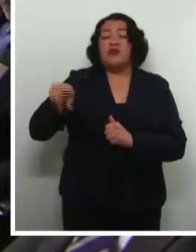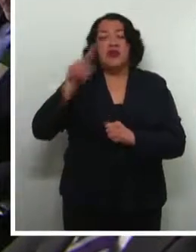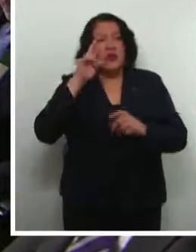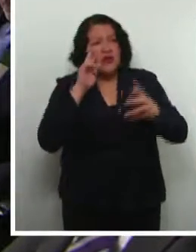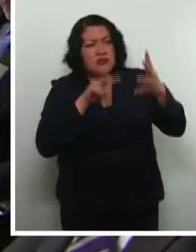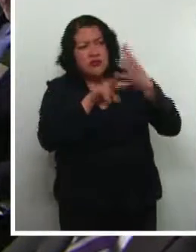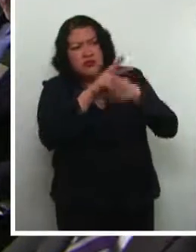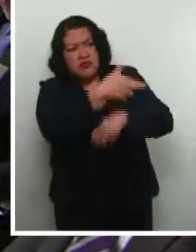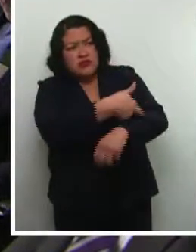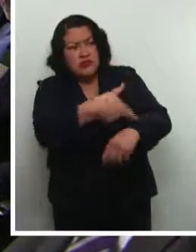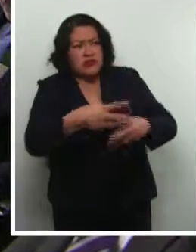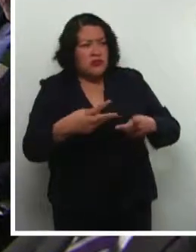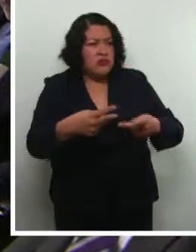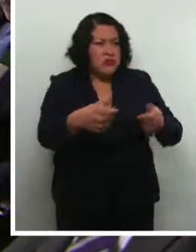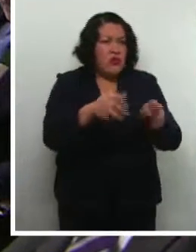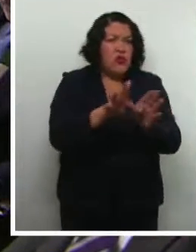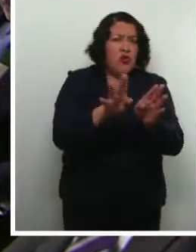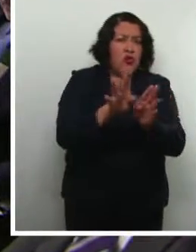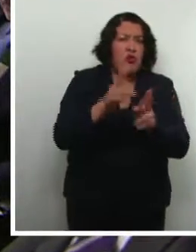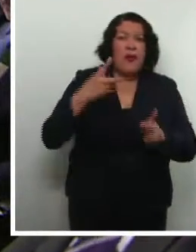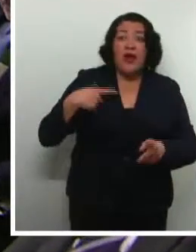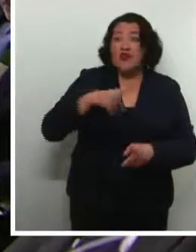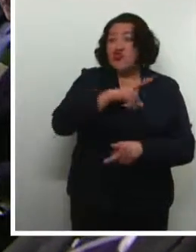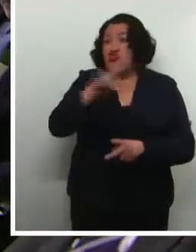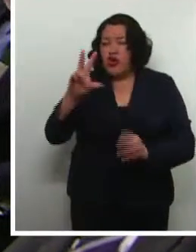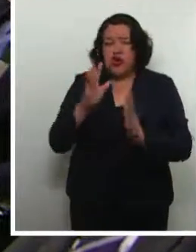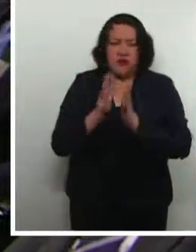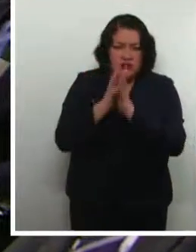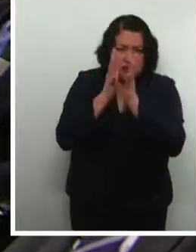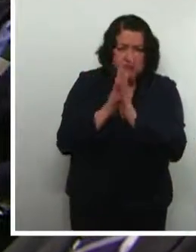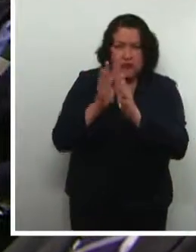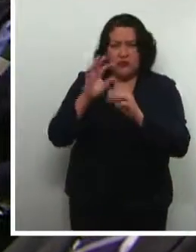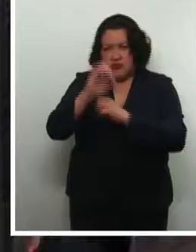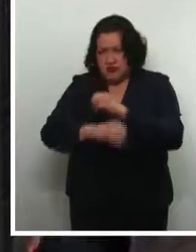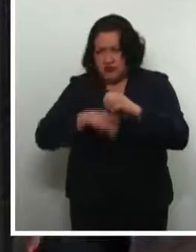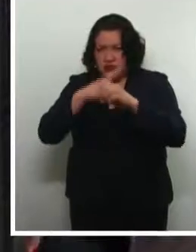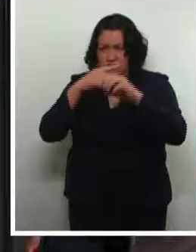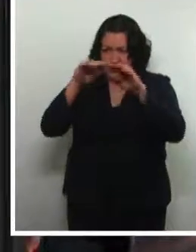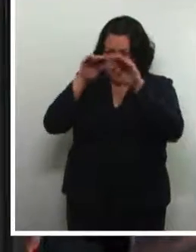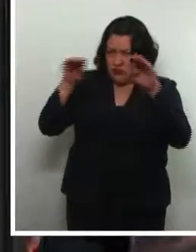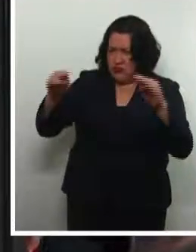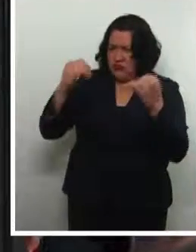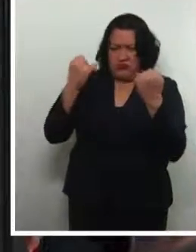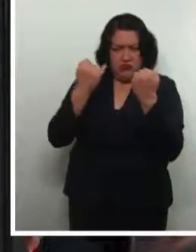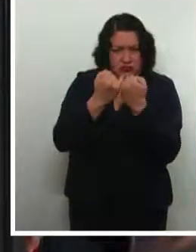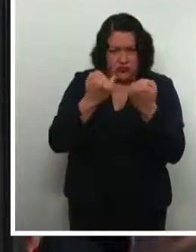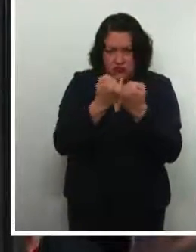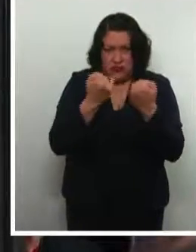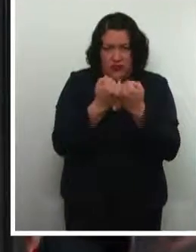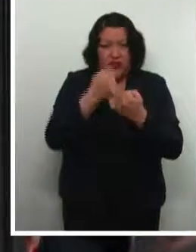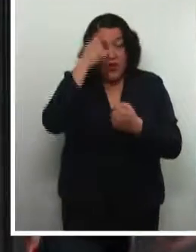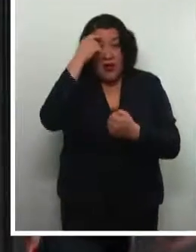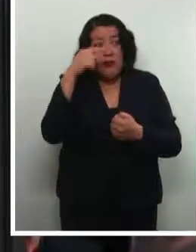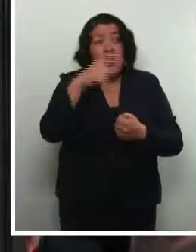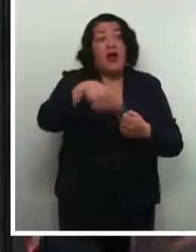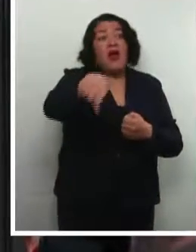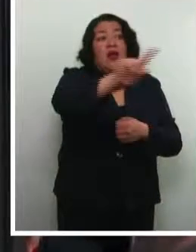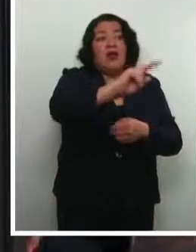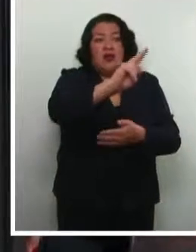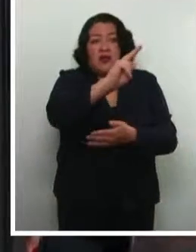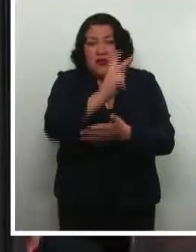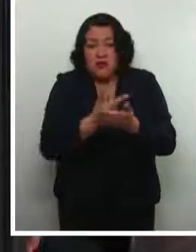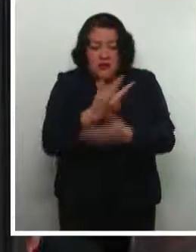social efectiva, amplia, directa, equitativa y democrática en el proceso de